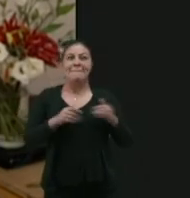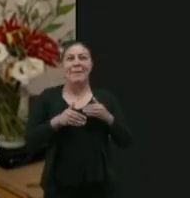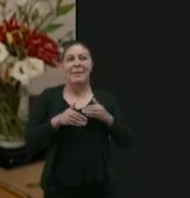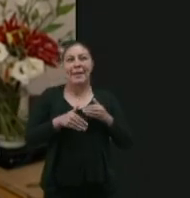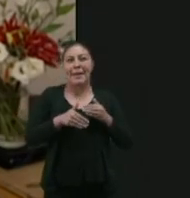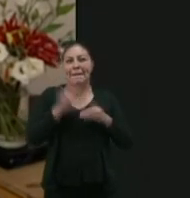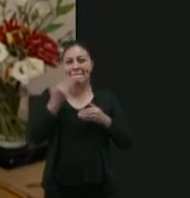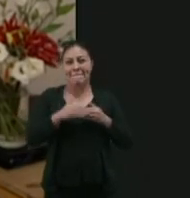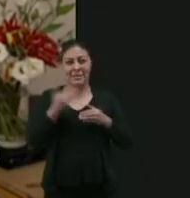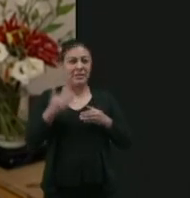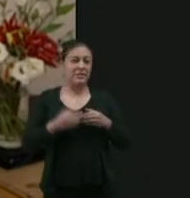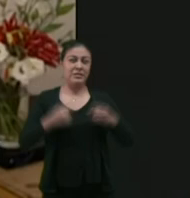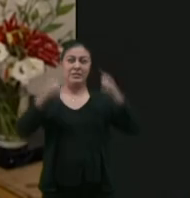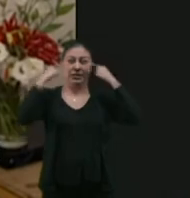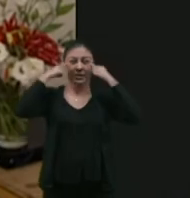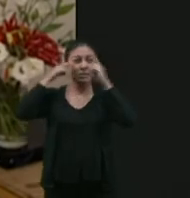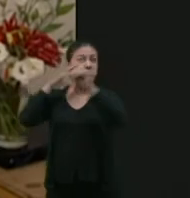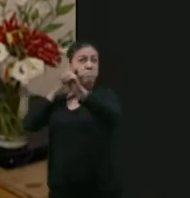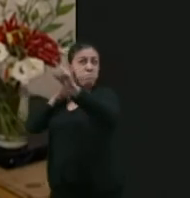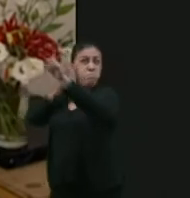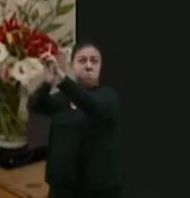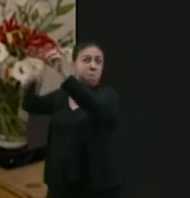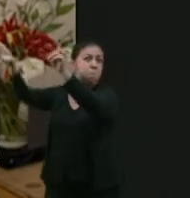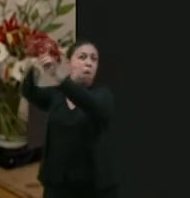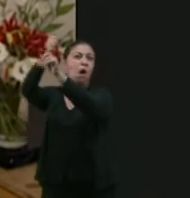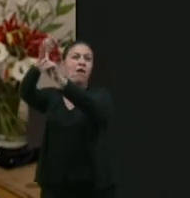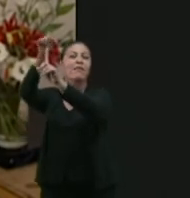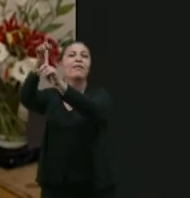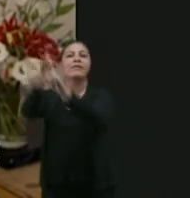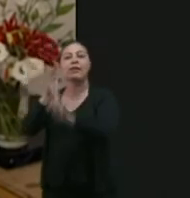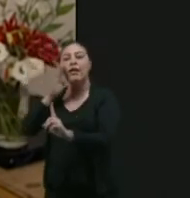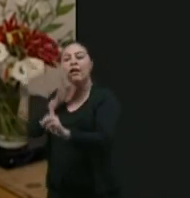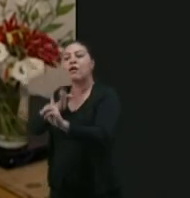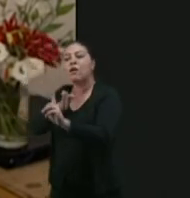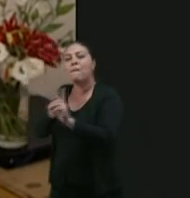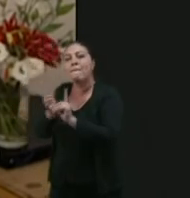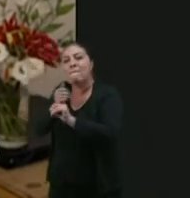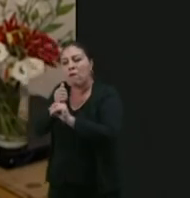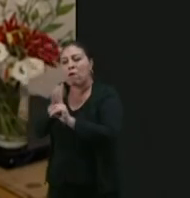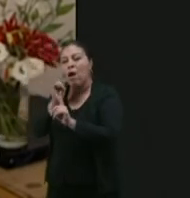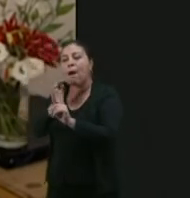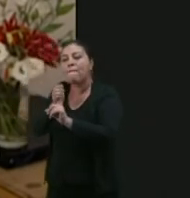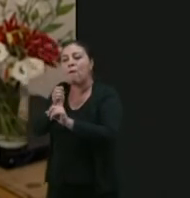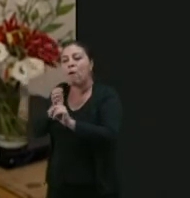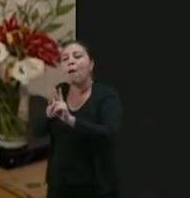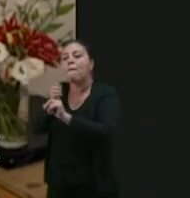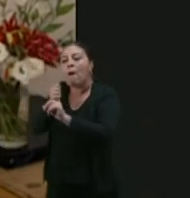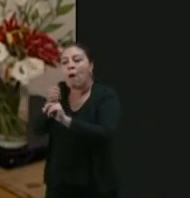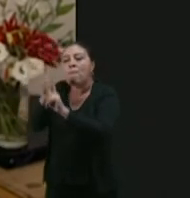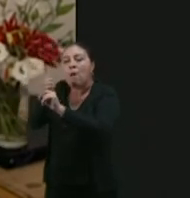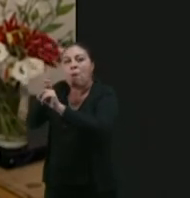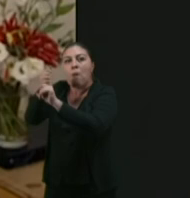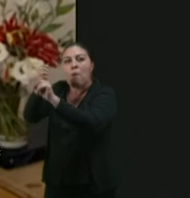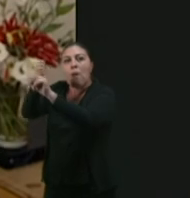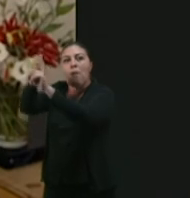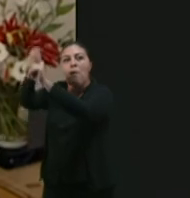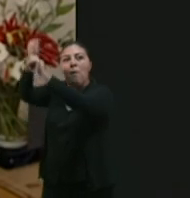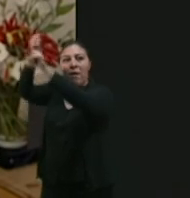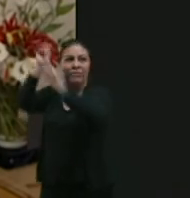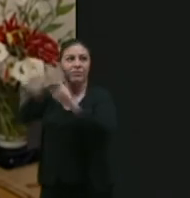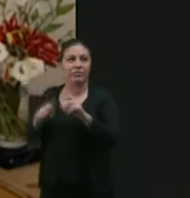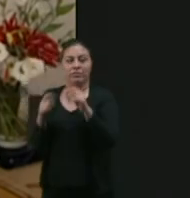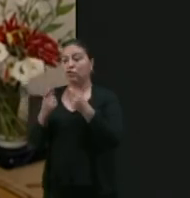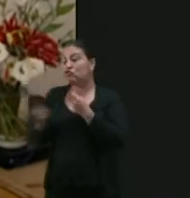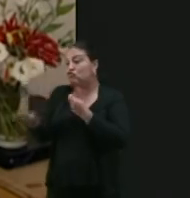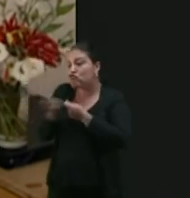suficiente y ahí se enfocan en el mercado local por una gran parte del tiempo. Luego, el paradigma es que empezamos con lugares muy pequeños y decimos,